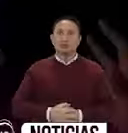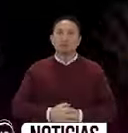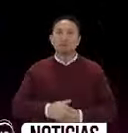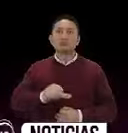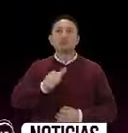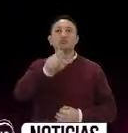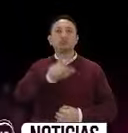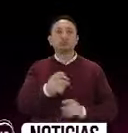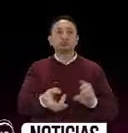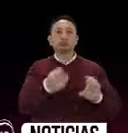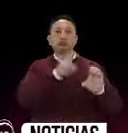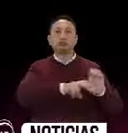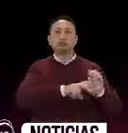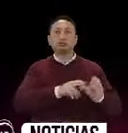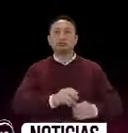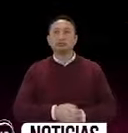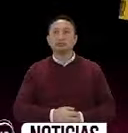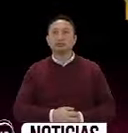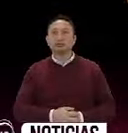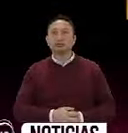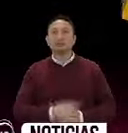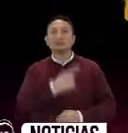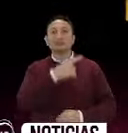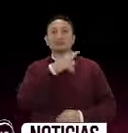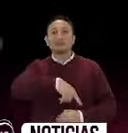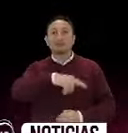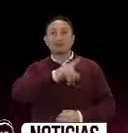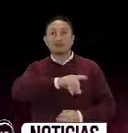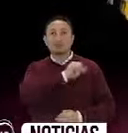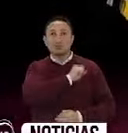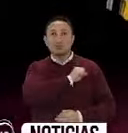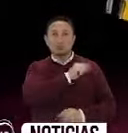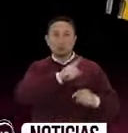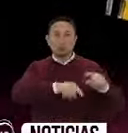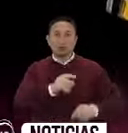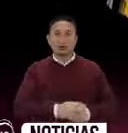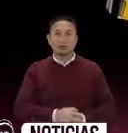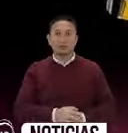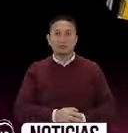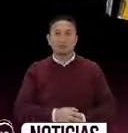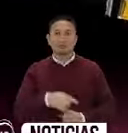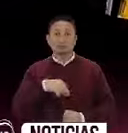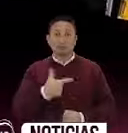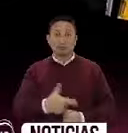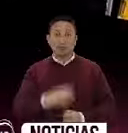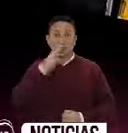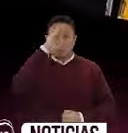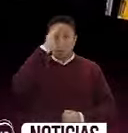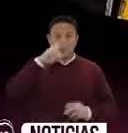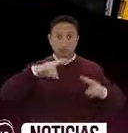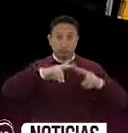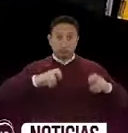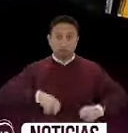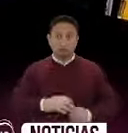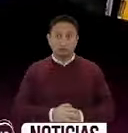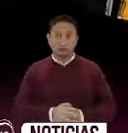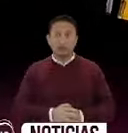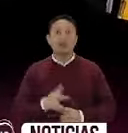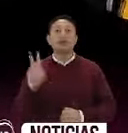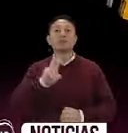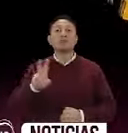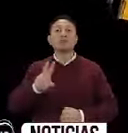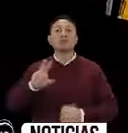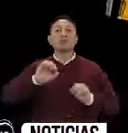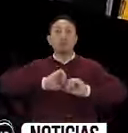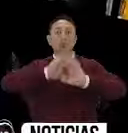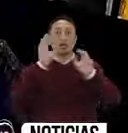sube al bus, aparentemente cómplice de quien lleva el cuchillo. Tras investigaciones de la Policía Nacional, la mañana de este viernes